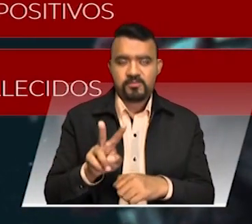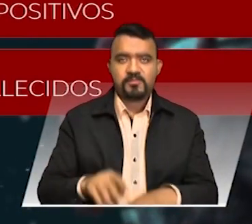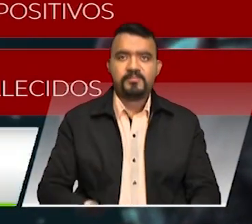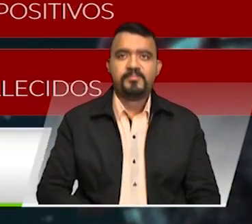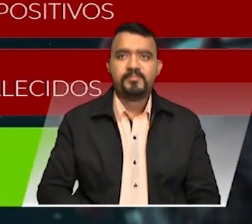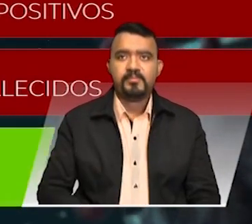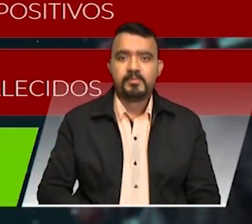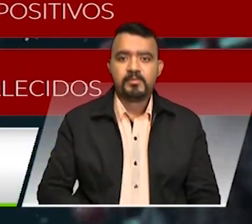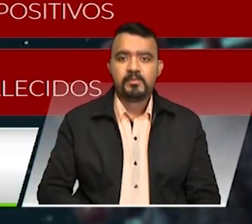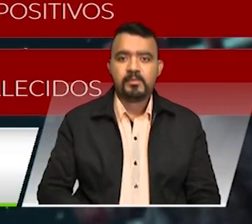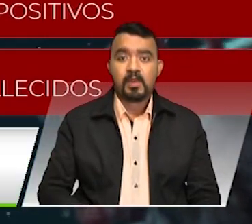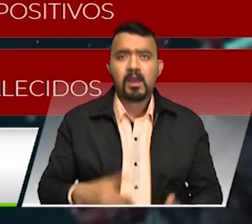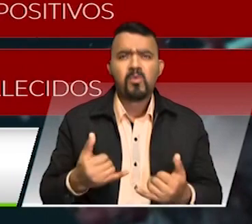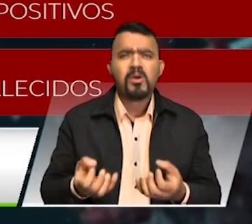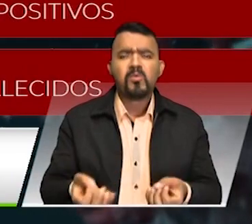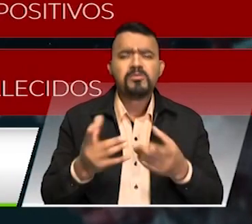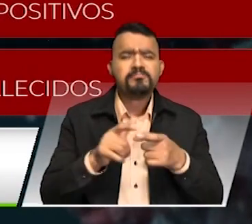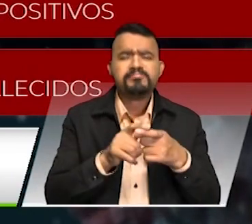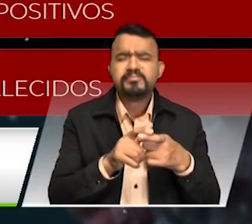El departamento ascendió a